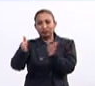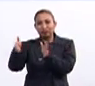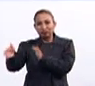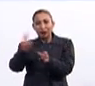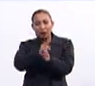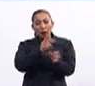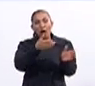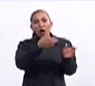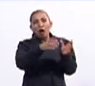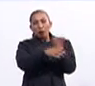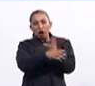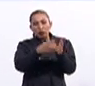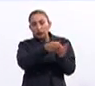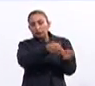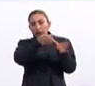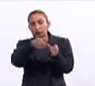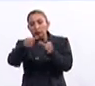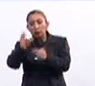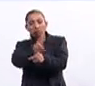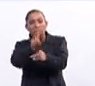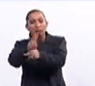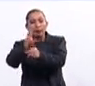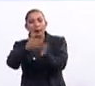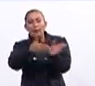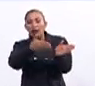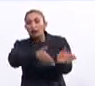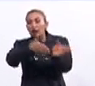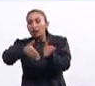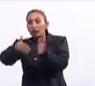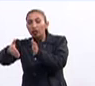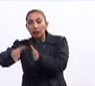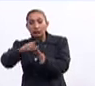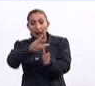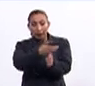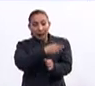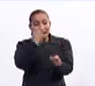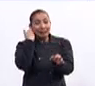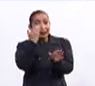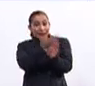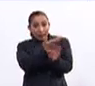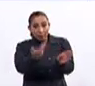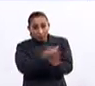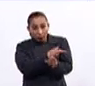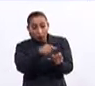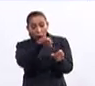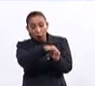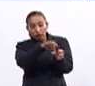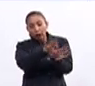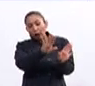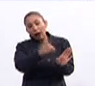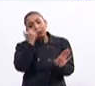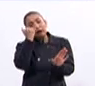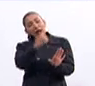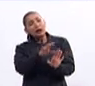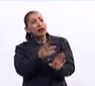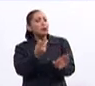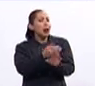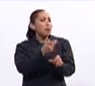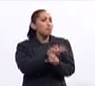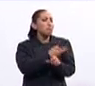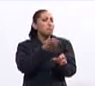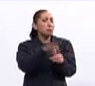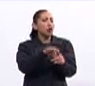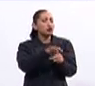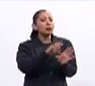en términos jurídicos, que es el resguardo del documento electoral una vez de que pasa la jornada electoral. O sea, mucha gente se queda con la idea de que pasa la